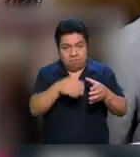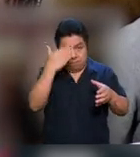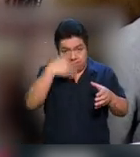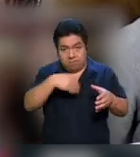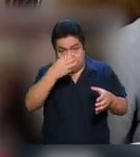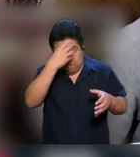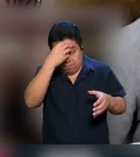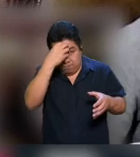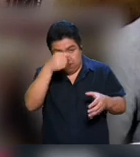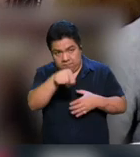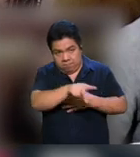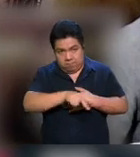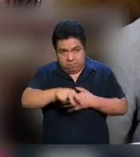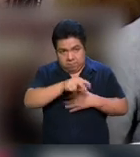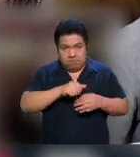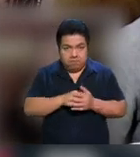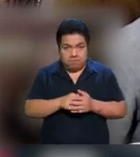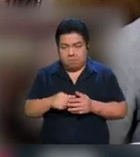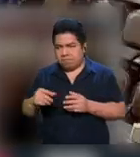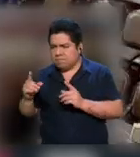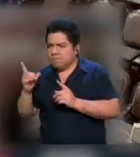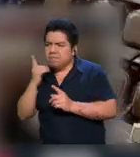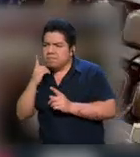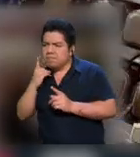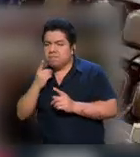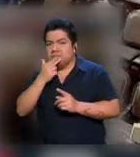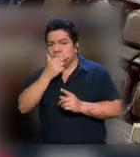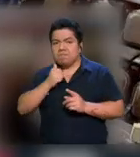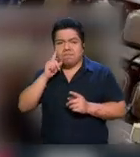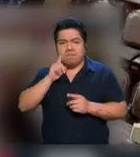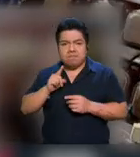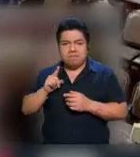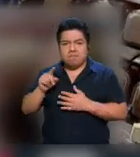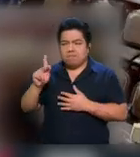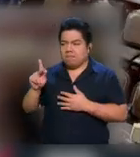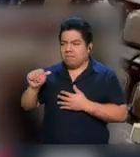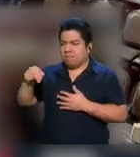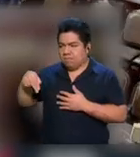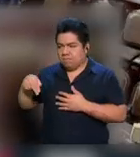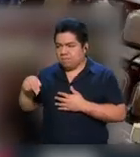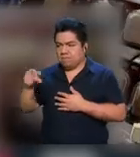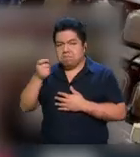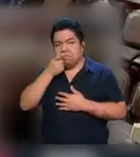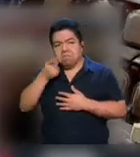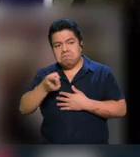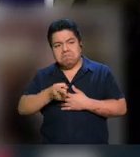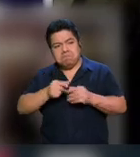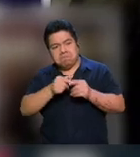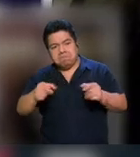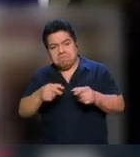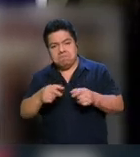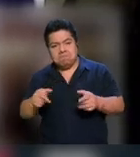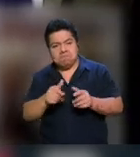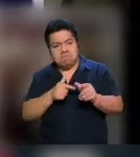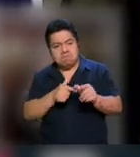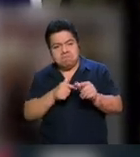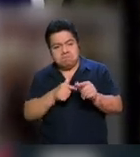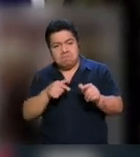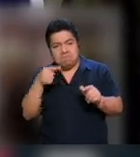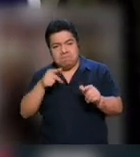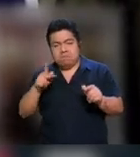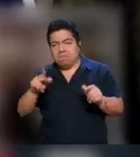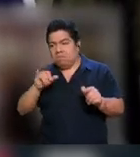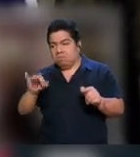área natural del bosque de Chapultepec, diputados y diputadas de Acción Nacional se manifestaron a favor de mantener el cauce legal y resolutivo del